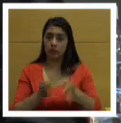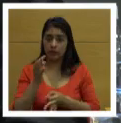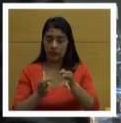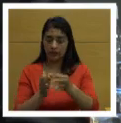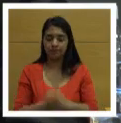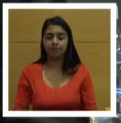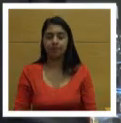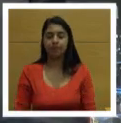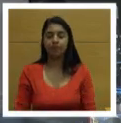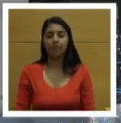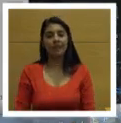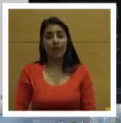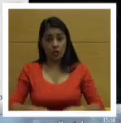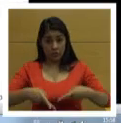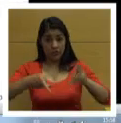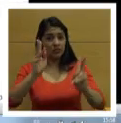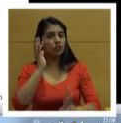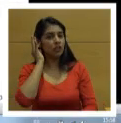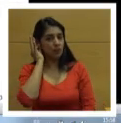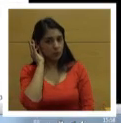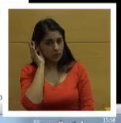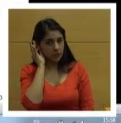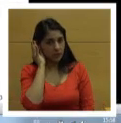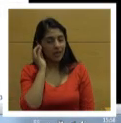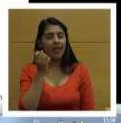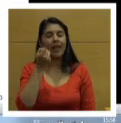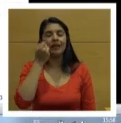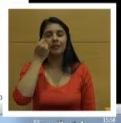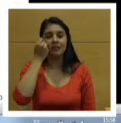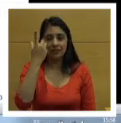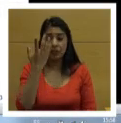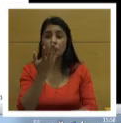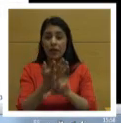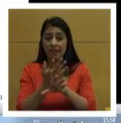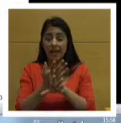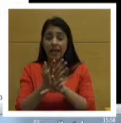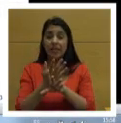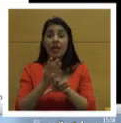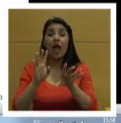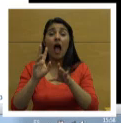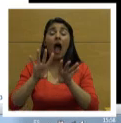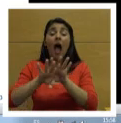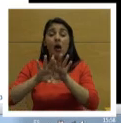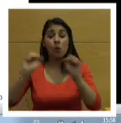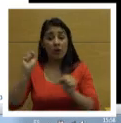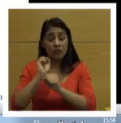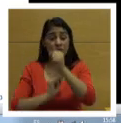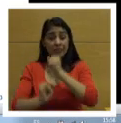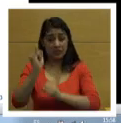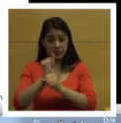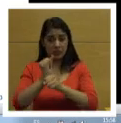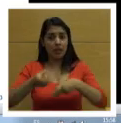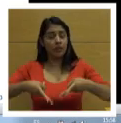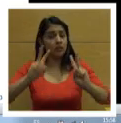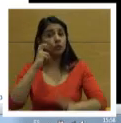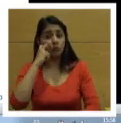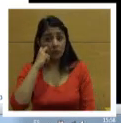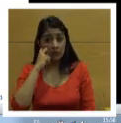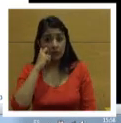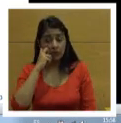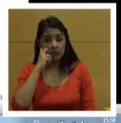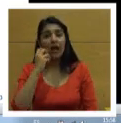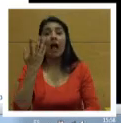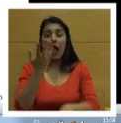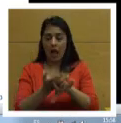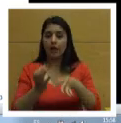las mujeres, teniendo como fundamento las convenciones internacionales en materia de derechos humanos, provee a